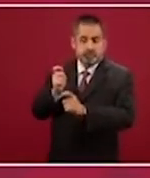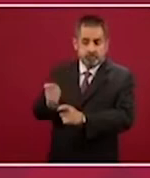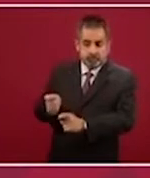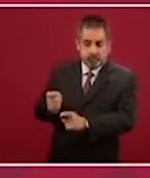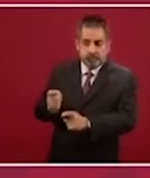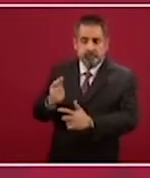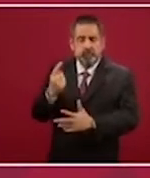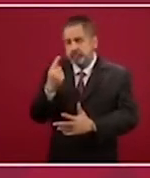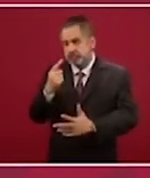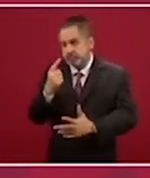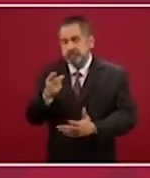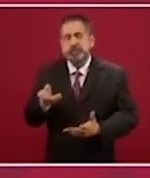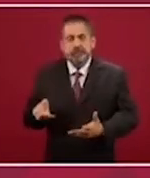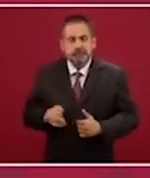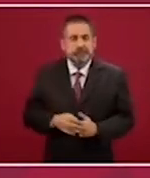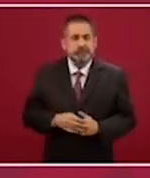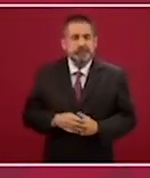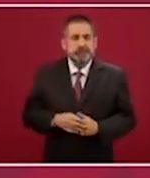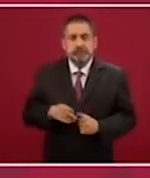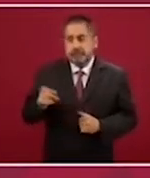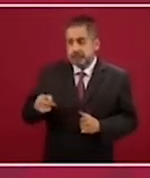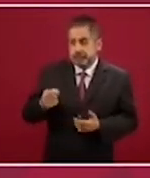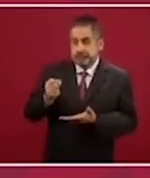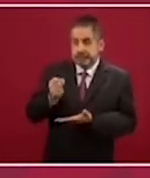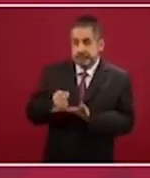para que se apruebe,